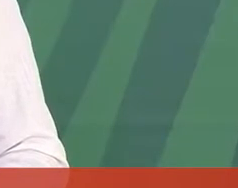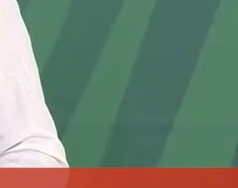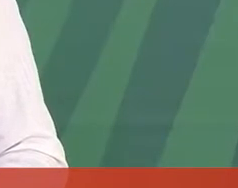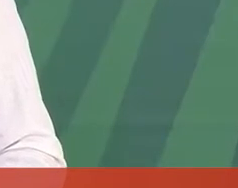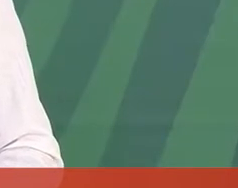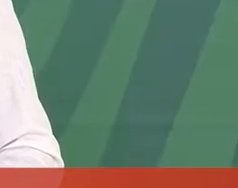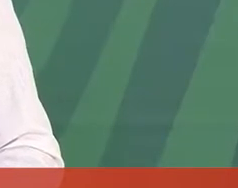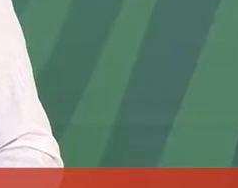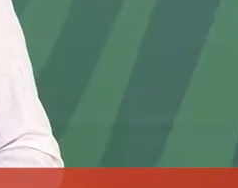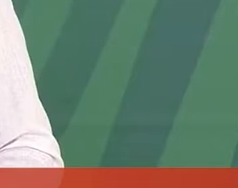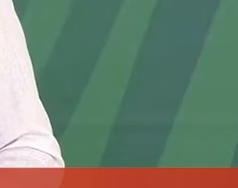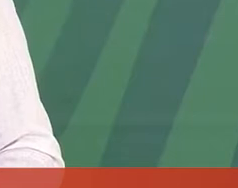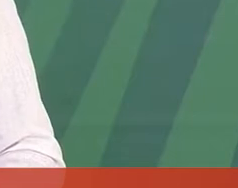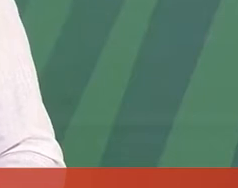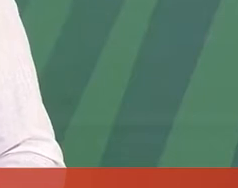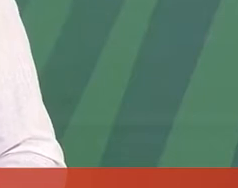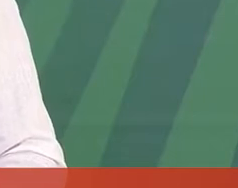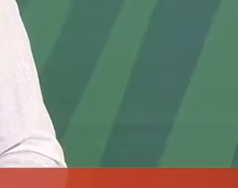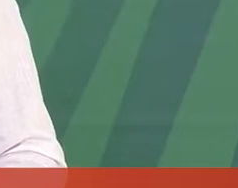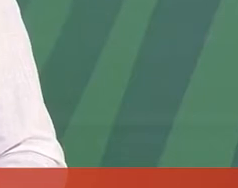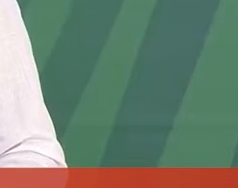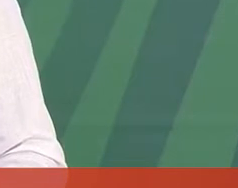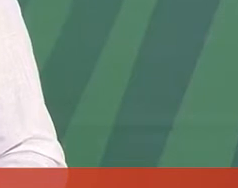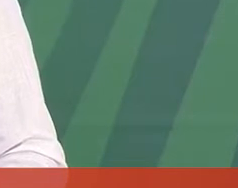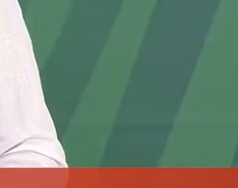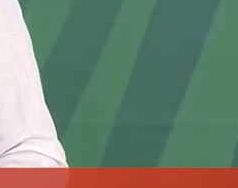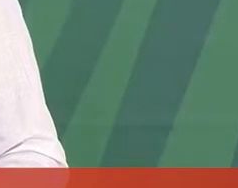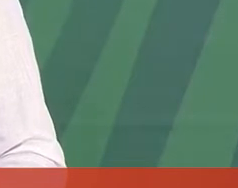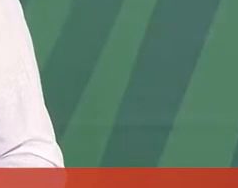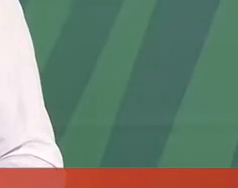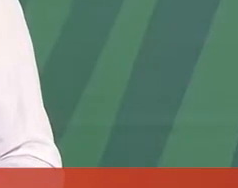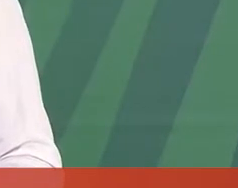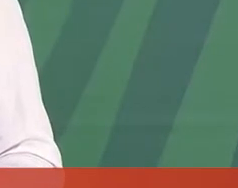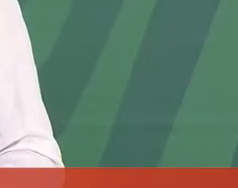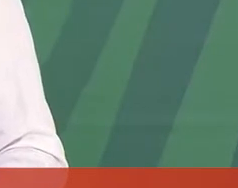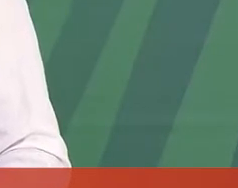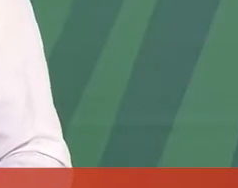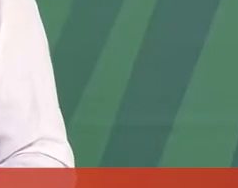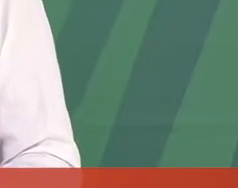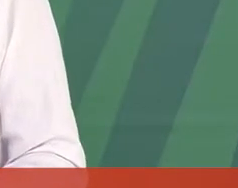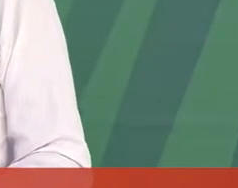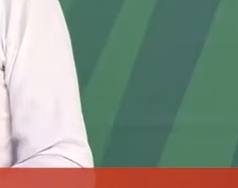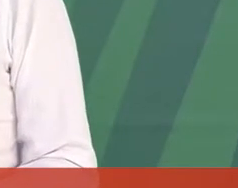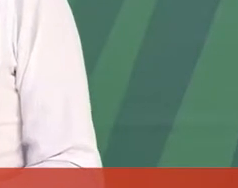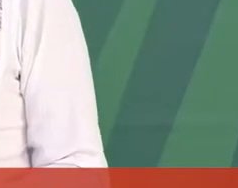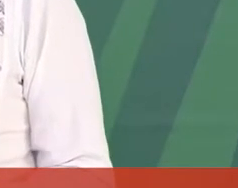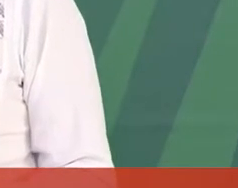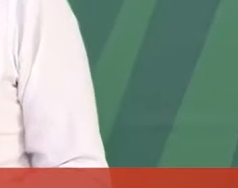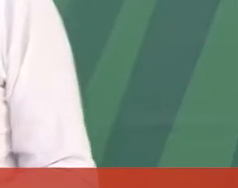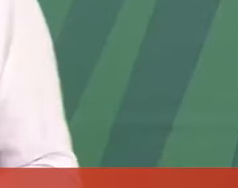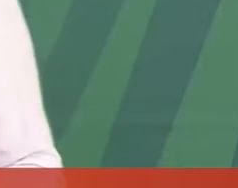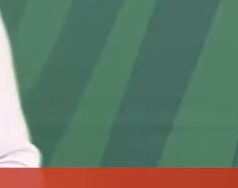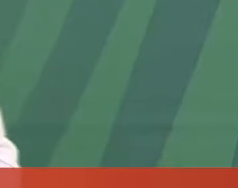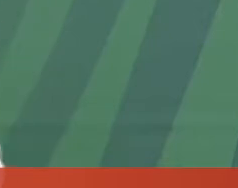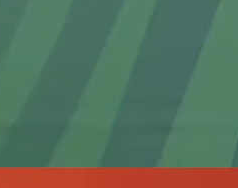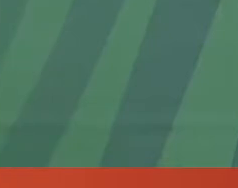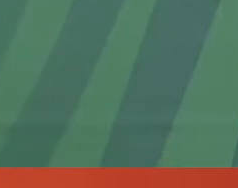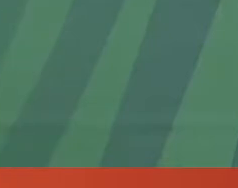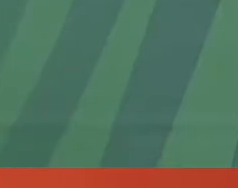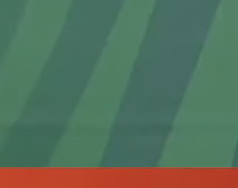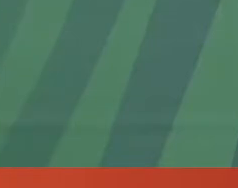se negocia con la libertad de expresión, pero hay muchos periodistas en